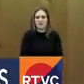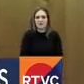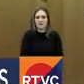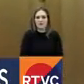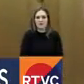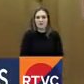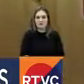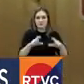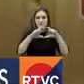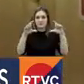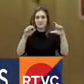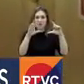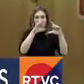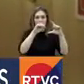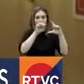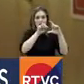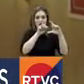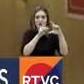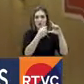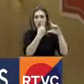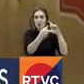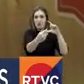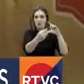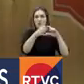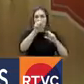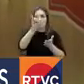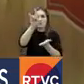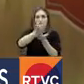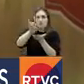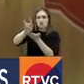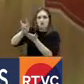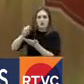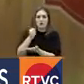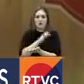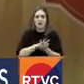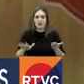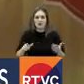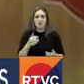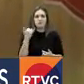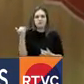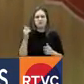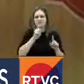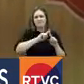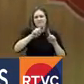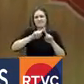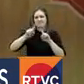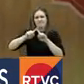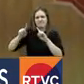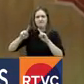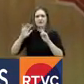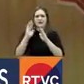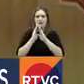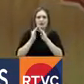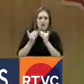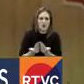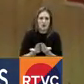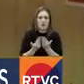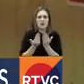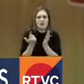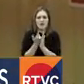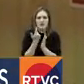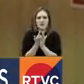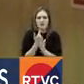este código QR las familias colombianas van a poder descargar de manera gratuita los títulos literarios. Iniciaremos